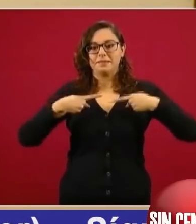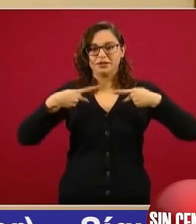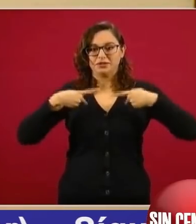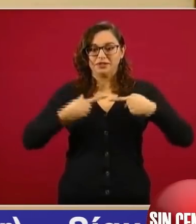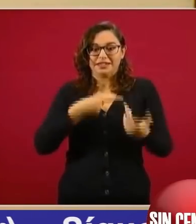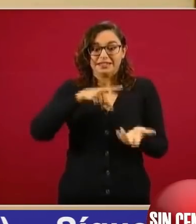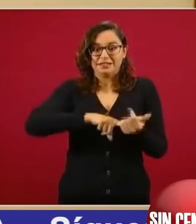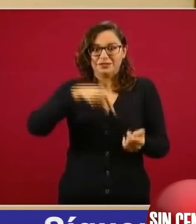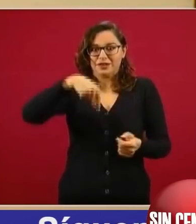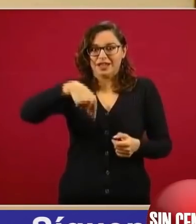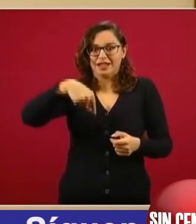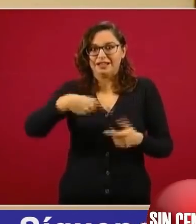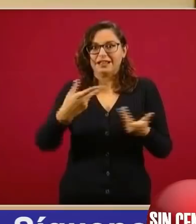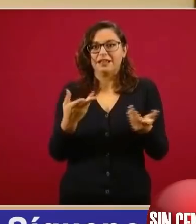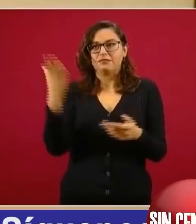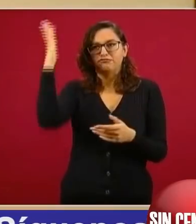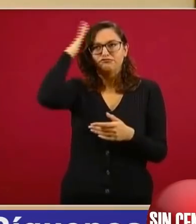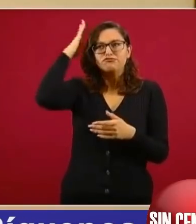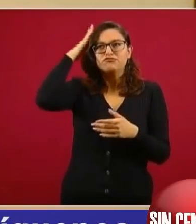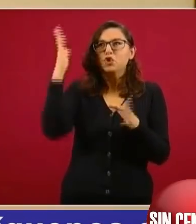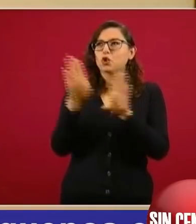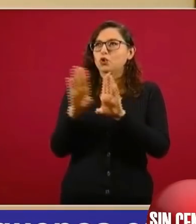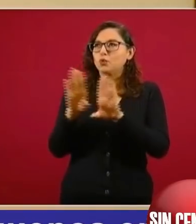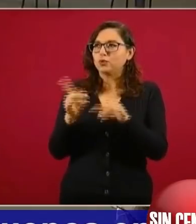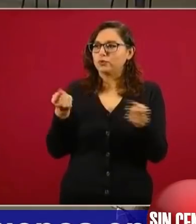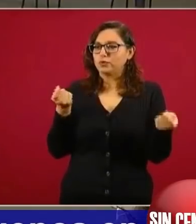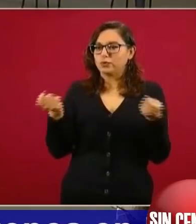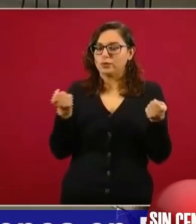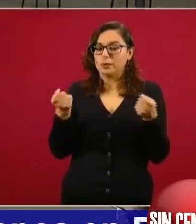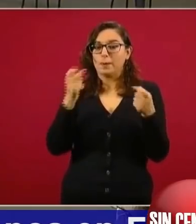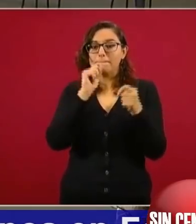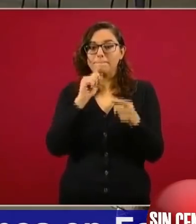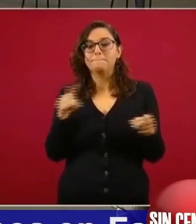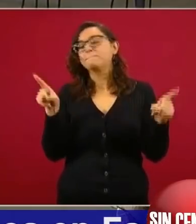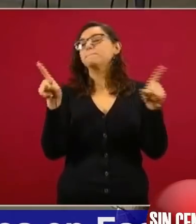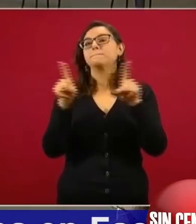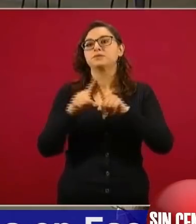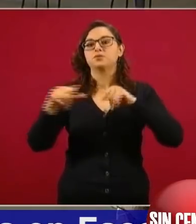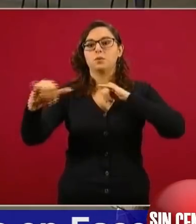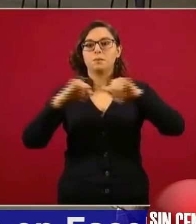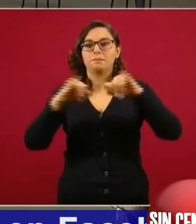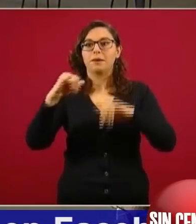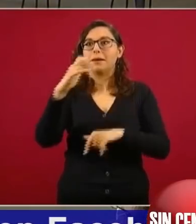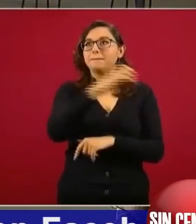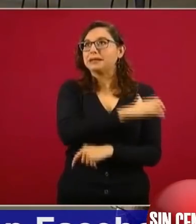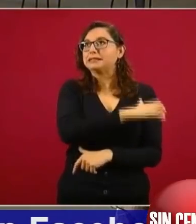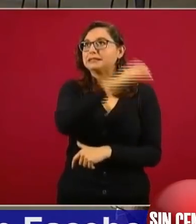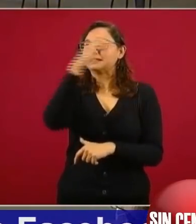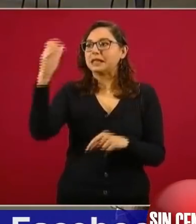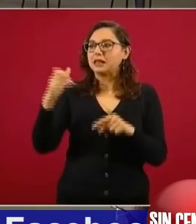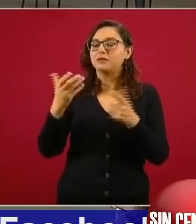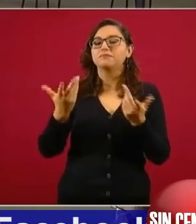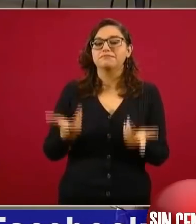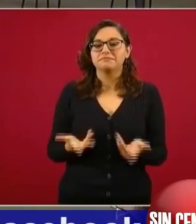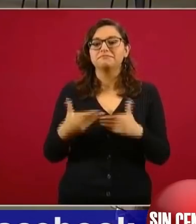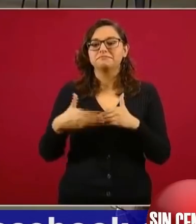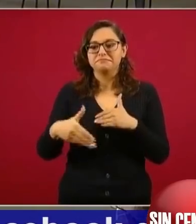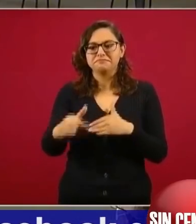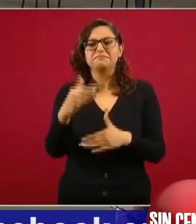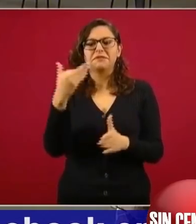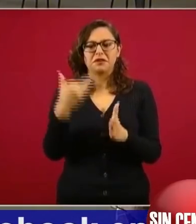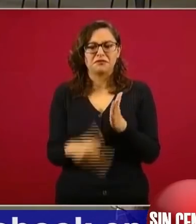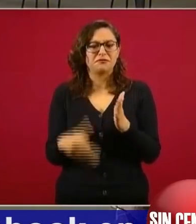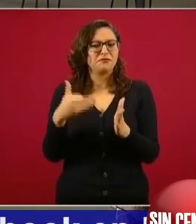aéreo, los estudios de detalle del diseño de las cartas de navegación, y como se citó aquí, faltan